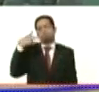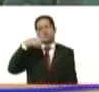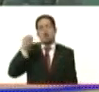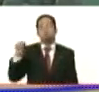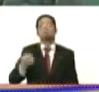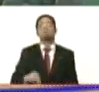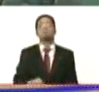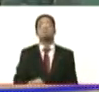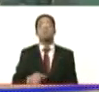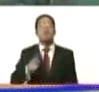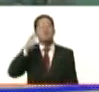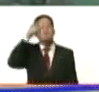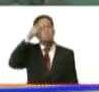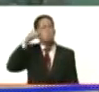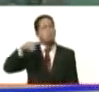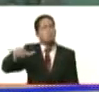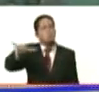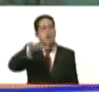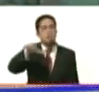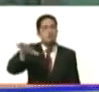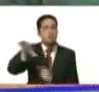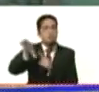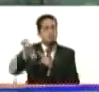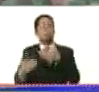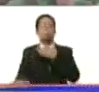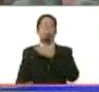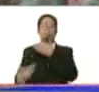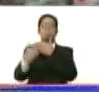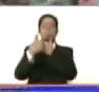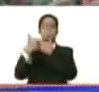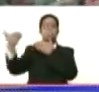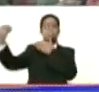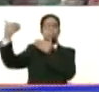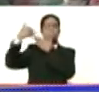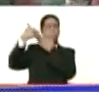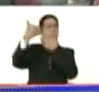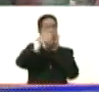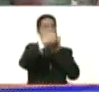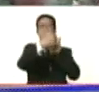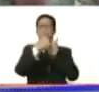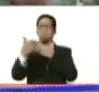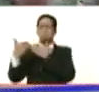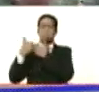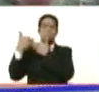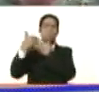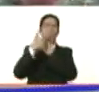Nuestro pueblo ha decidido, conscientemente, aquí y por allá,